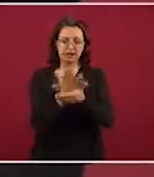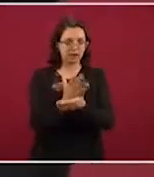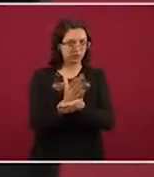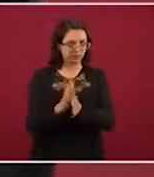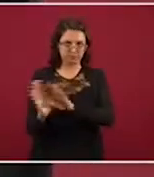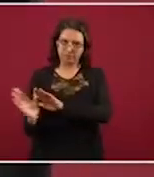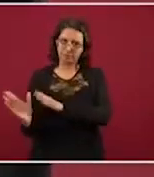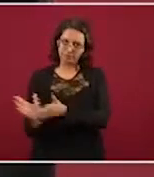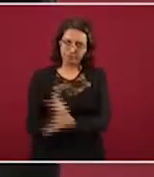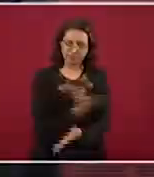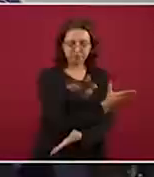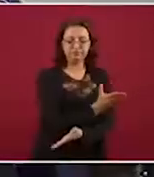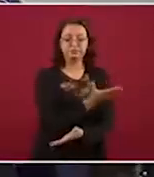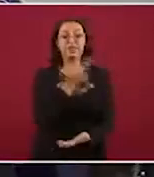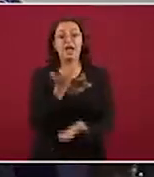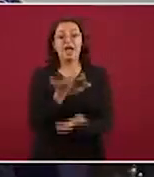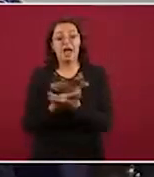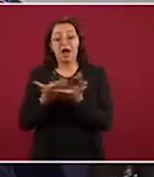áreas